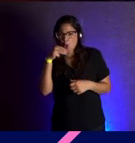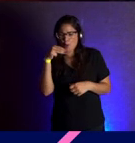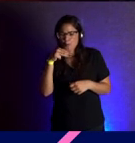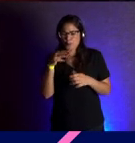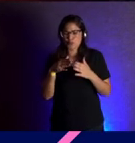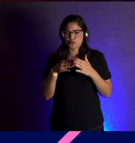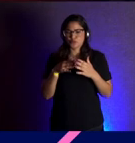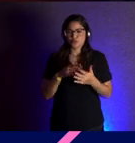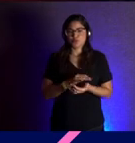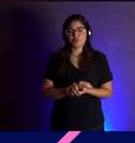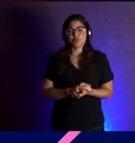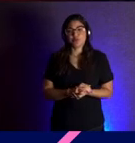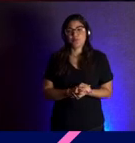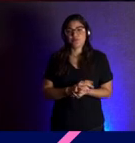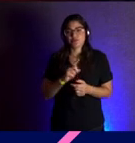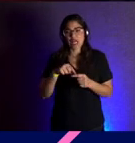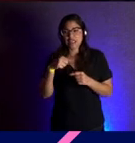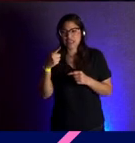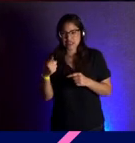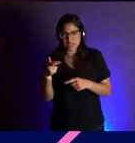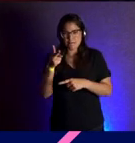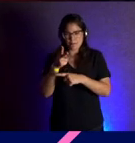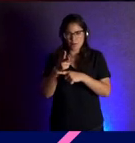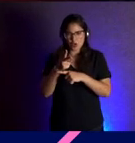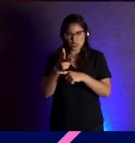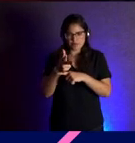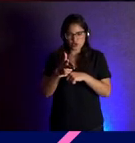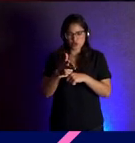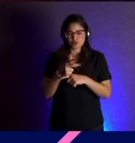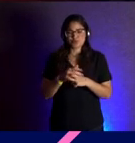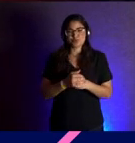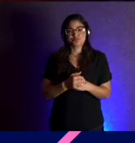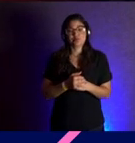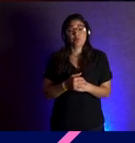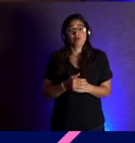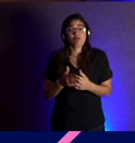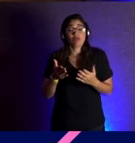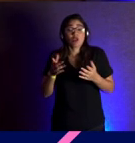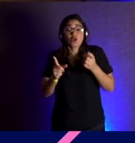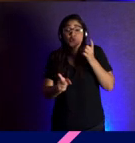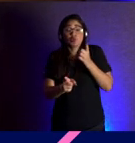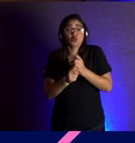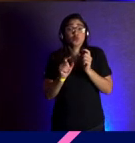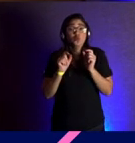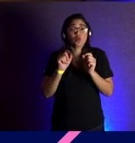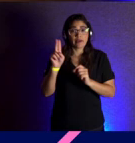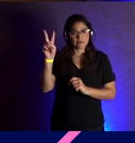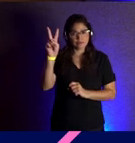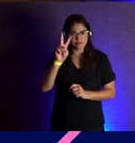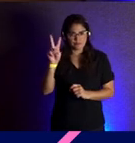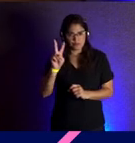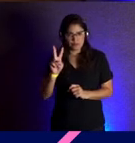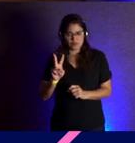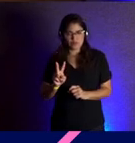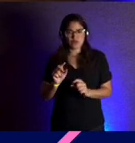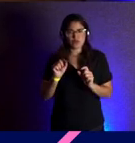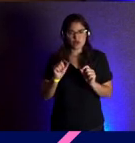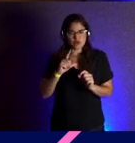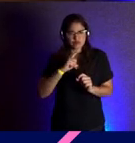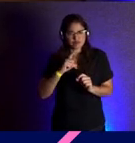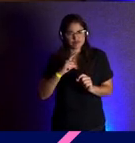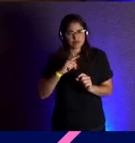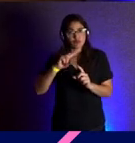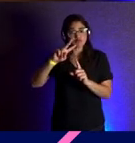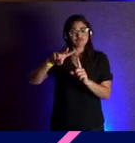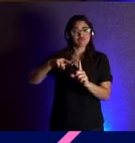Ok, pasamos. Okay. Bueno, lo que encontramos es que Venezuela tuvo el doble de incendios que Brasil en